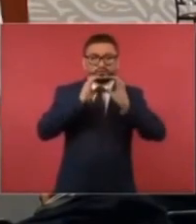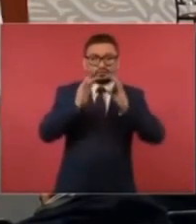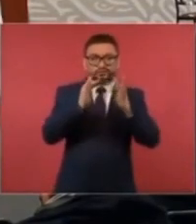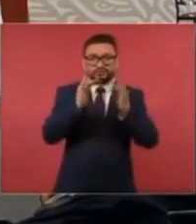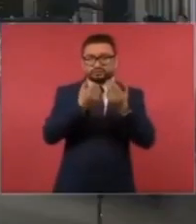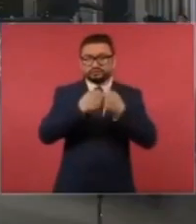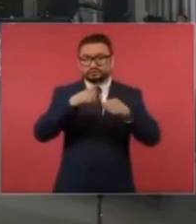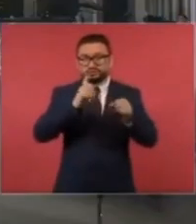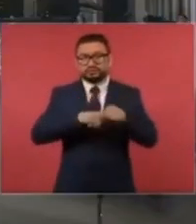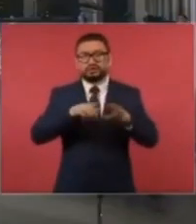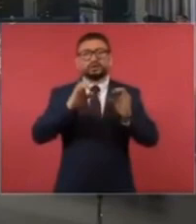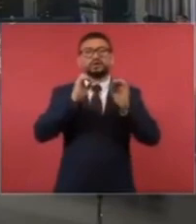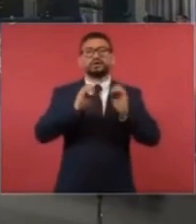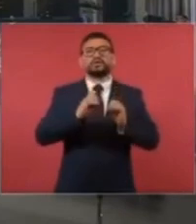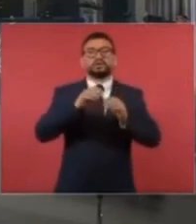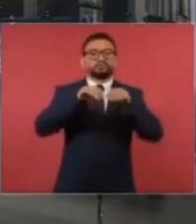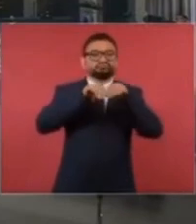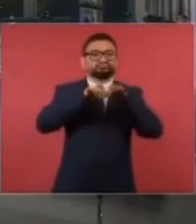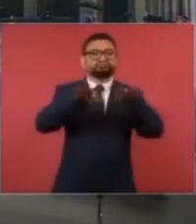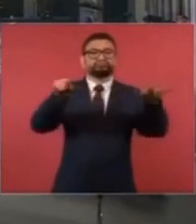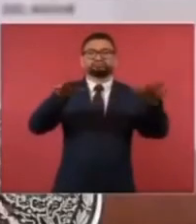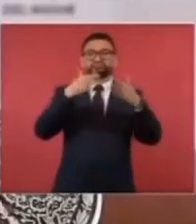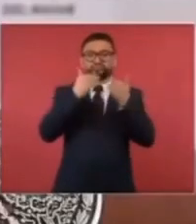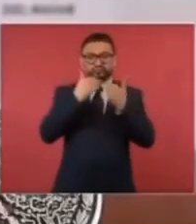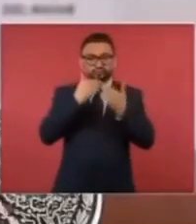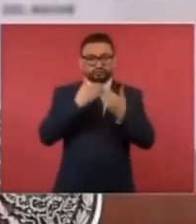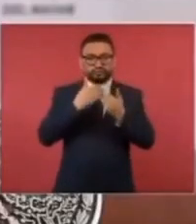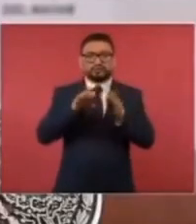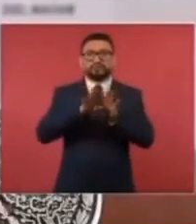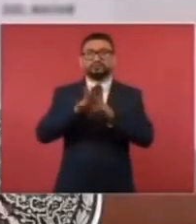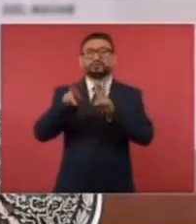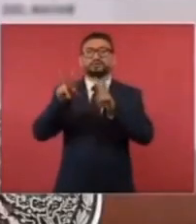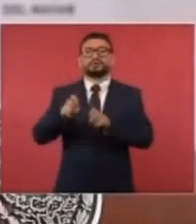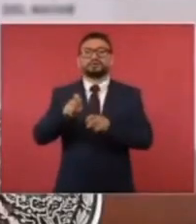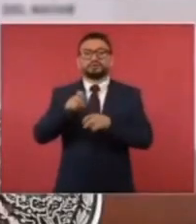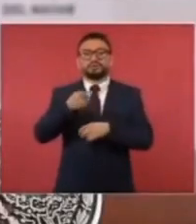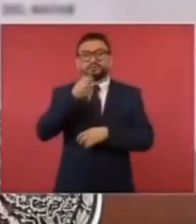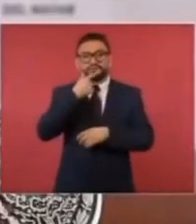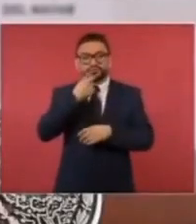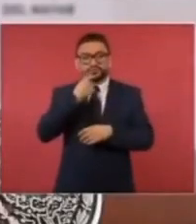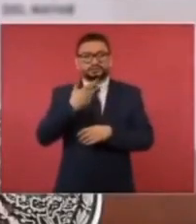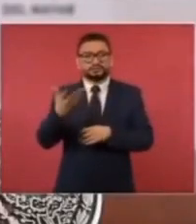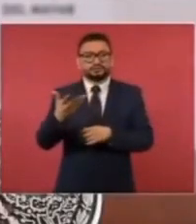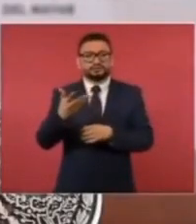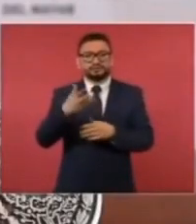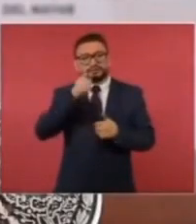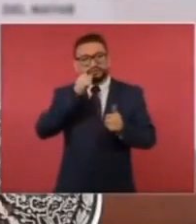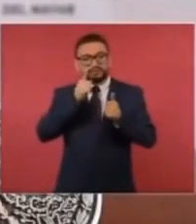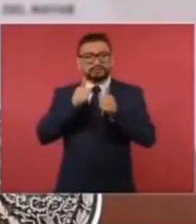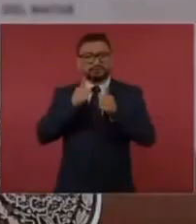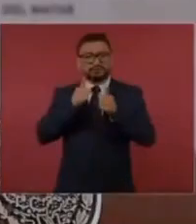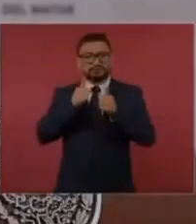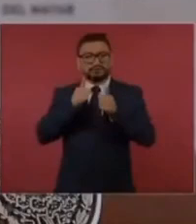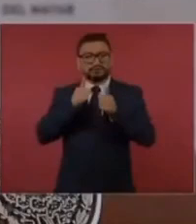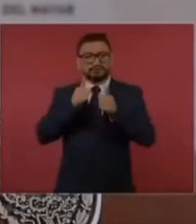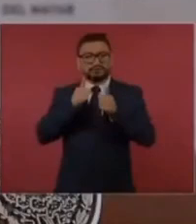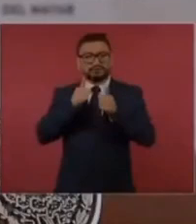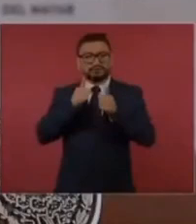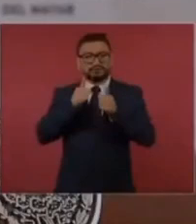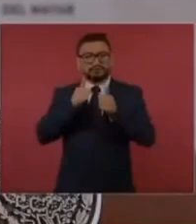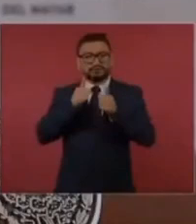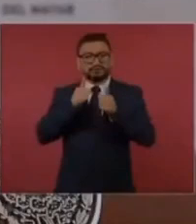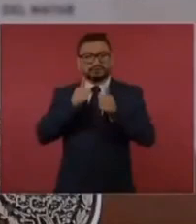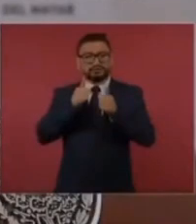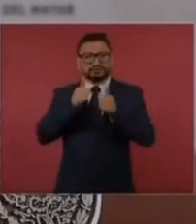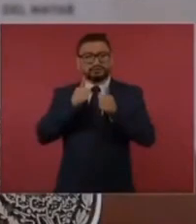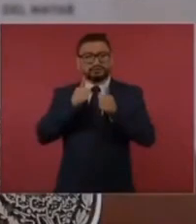que latino siga existiendo pero a cambio te damos facturas facturas se hacen factureros Víctor para que